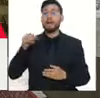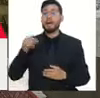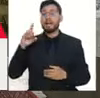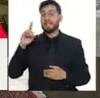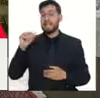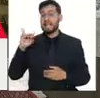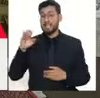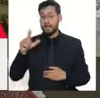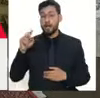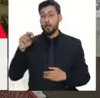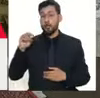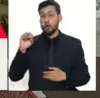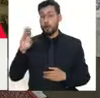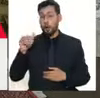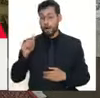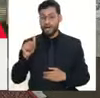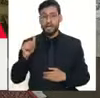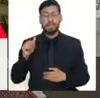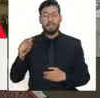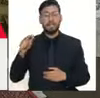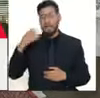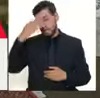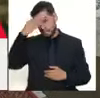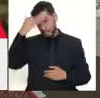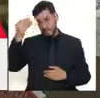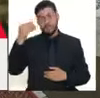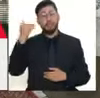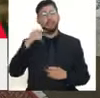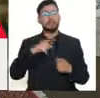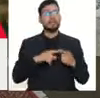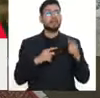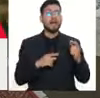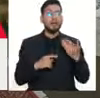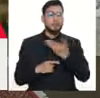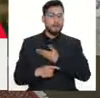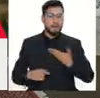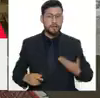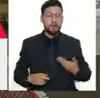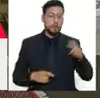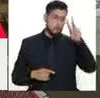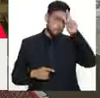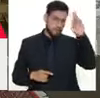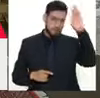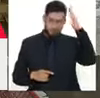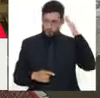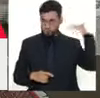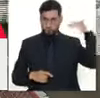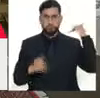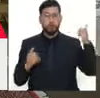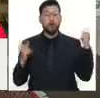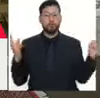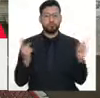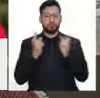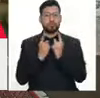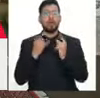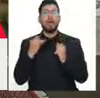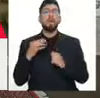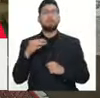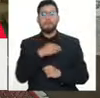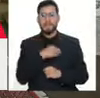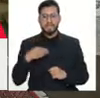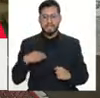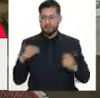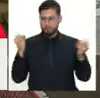y la presidenta de Perú, Dina Ercilia Boluarte Segarra, así como de los ministros de ambos países.